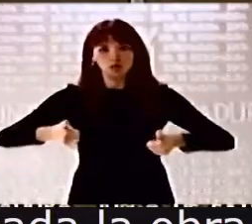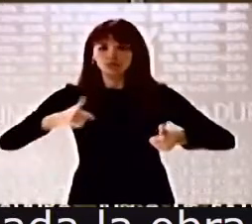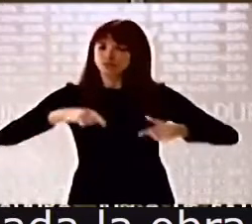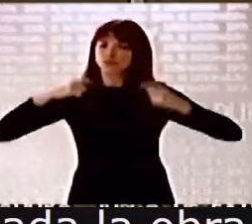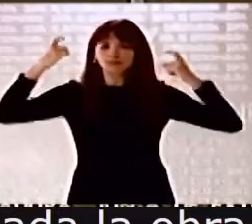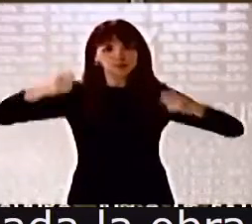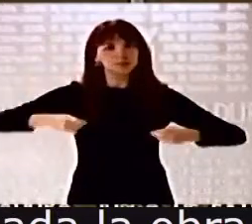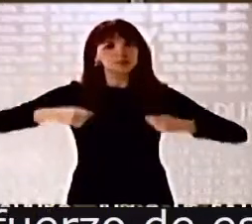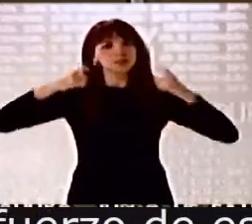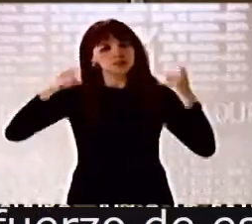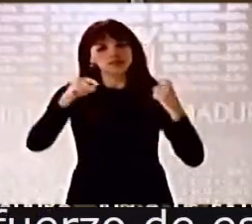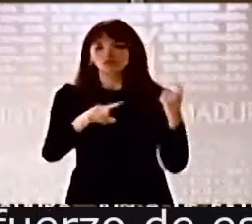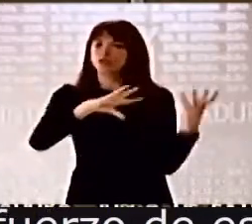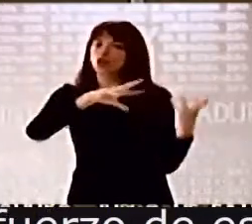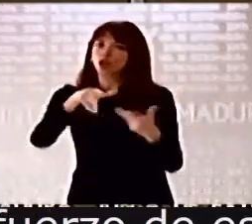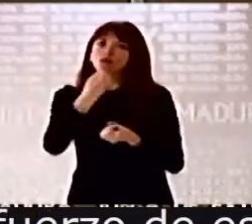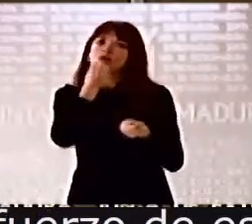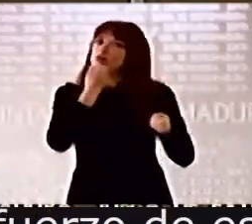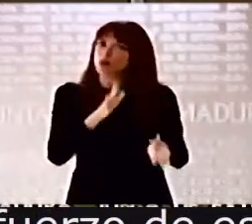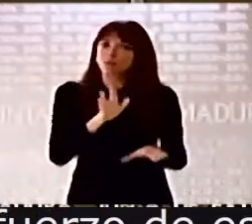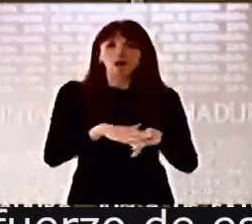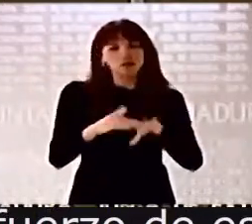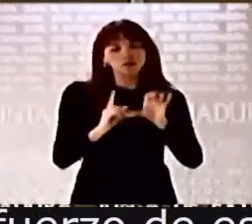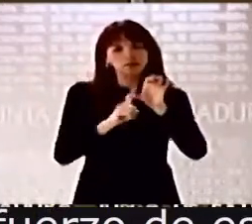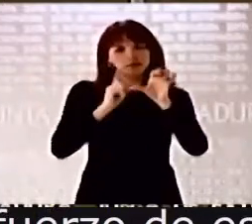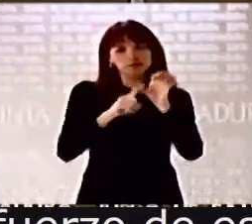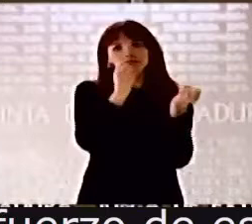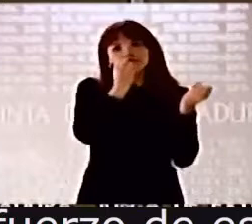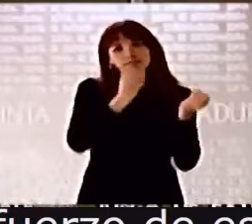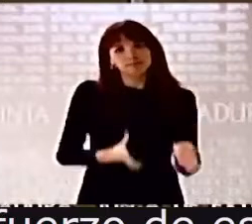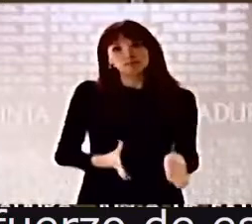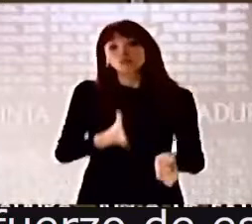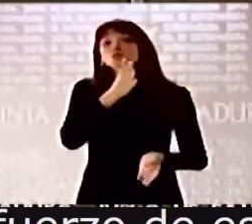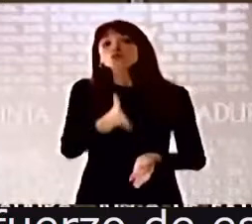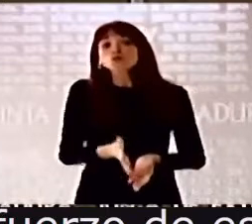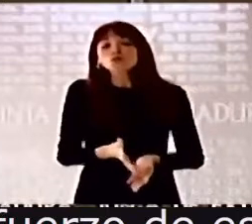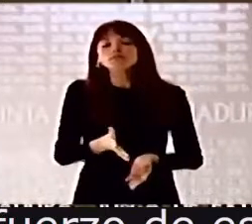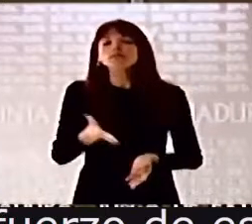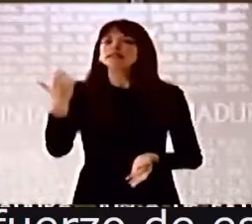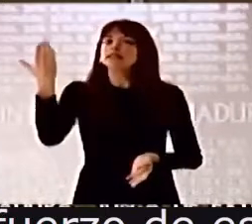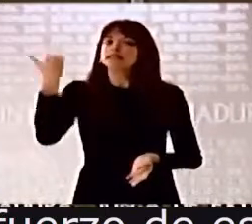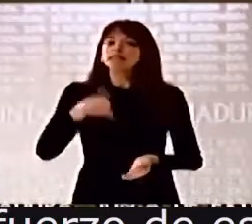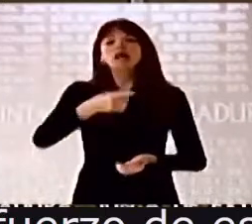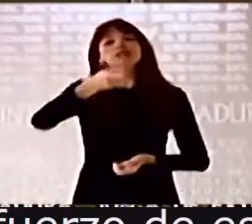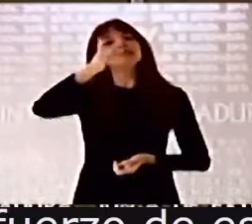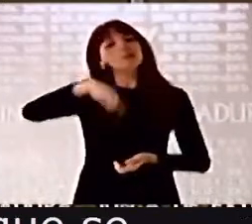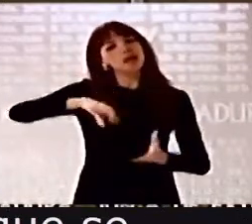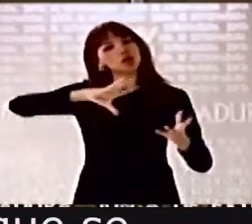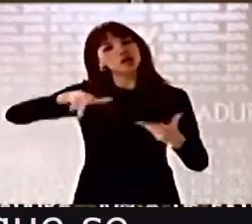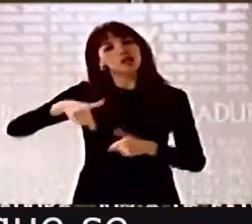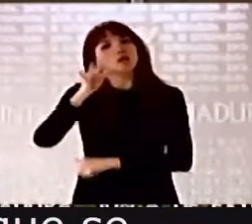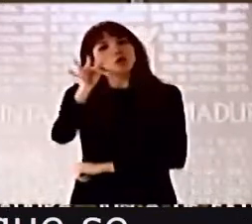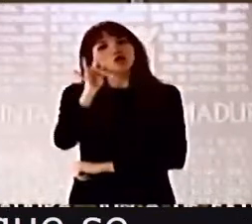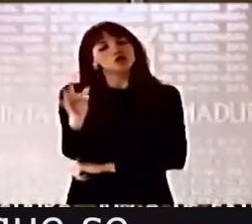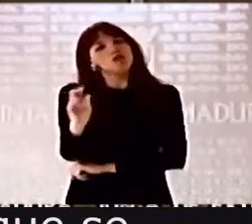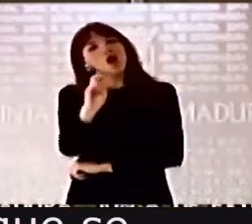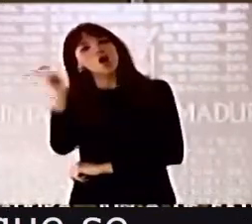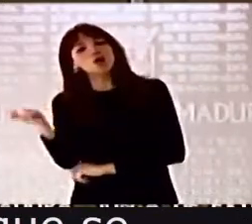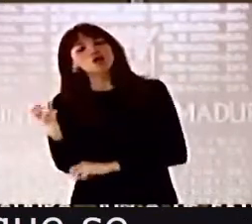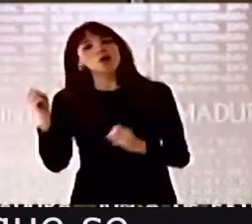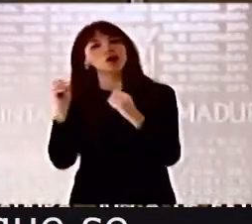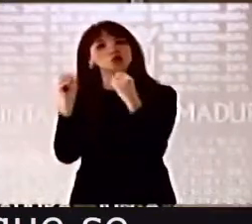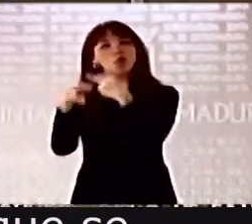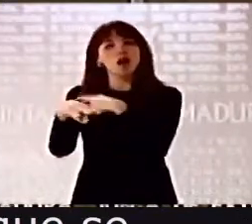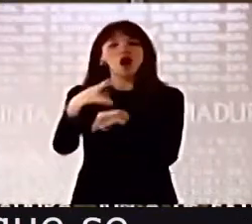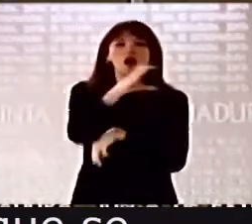buena noticia para Extremadura, como lo es también el hecho de que se desbloqueara la inversión en la autovía Cáceres-Badajoz